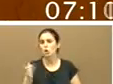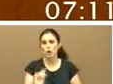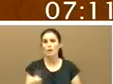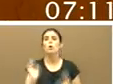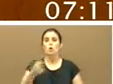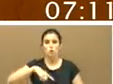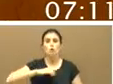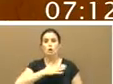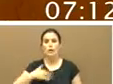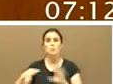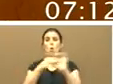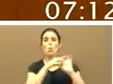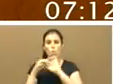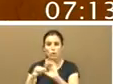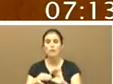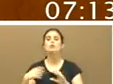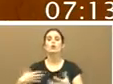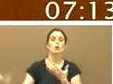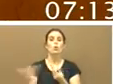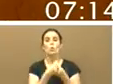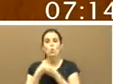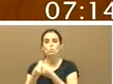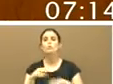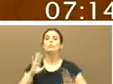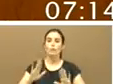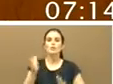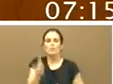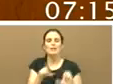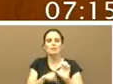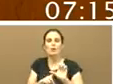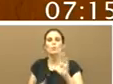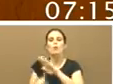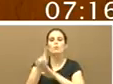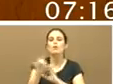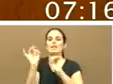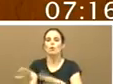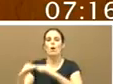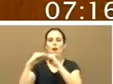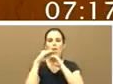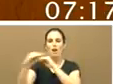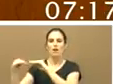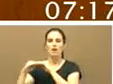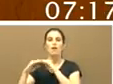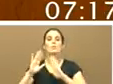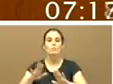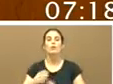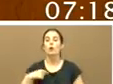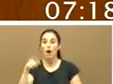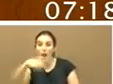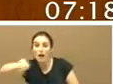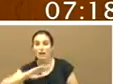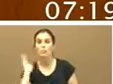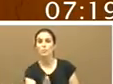converger y crear y crecer para igualarnos al resto. Pero no con ello perjudicar al resto y